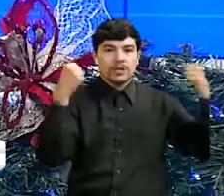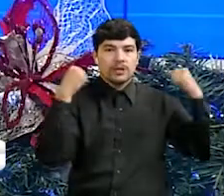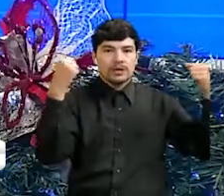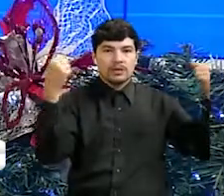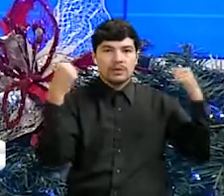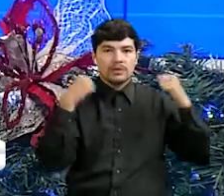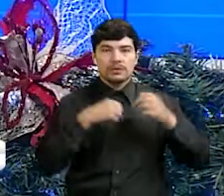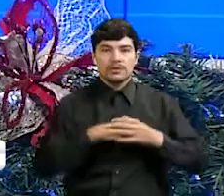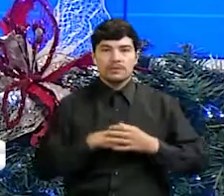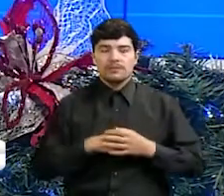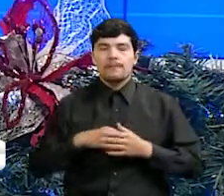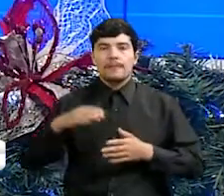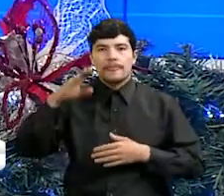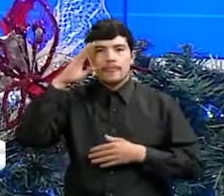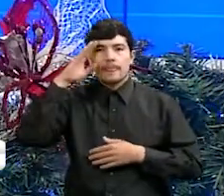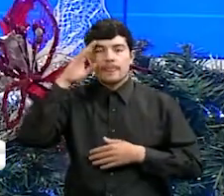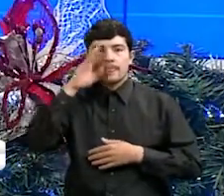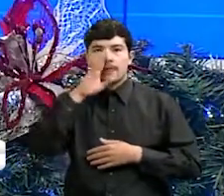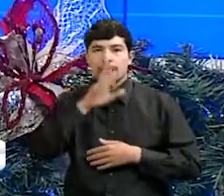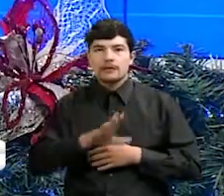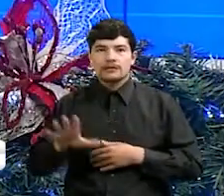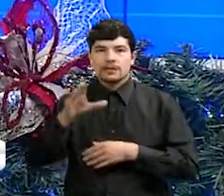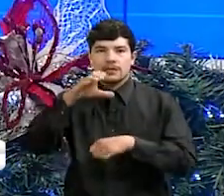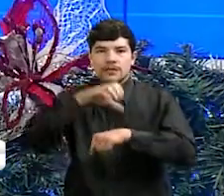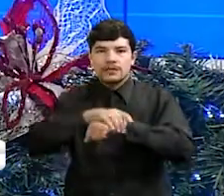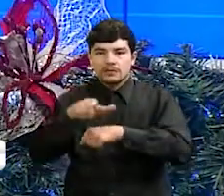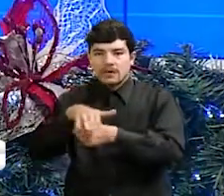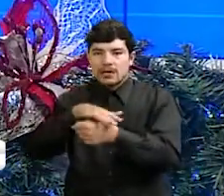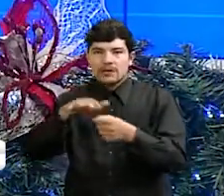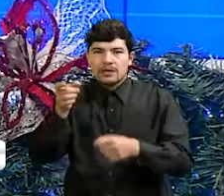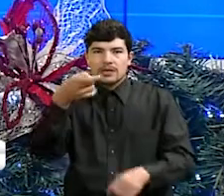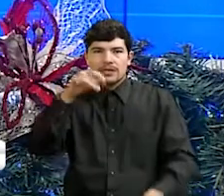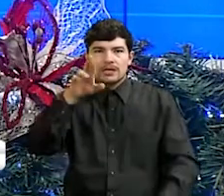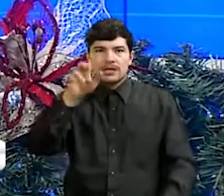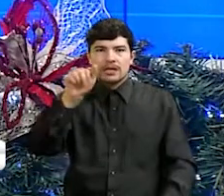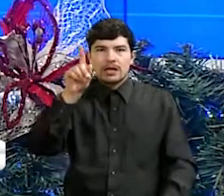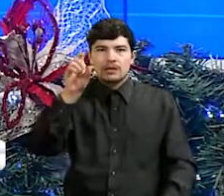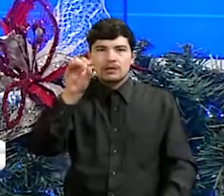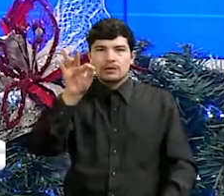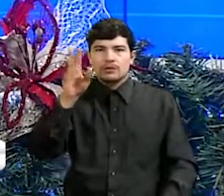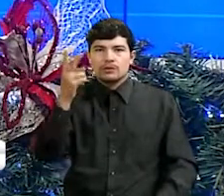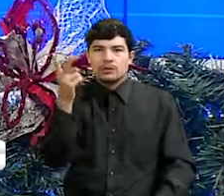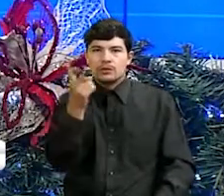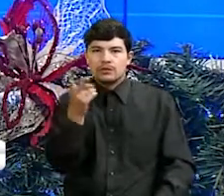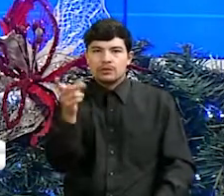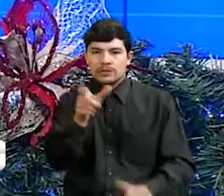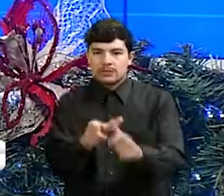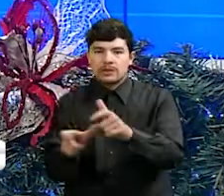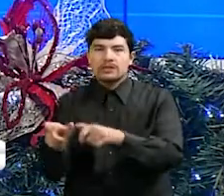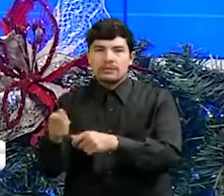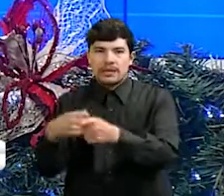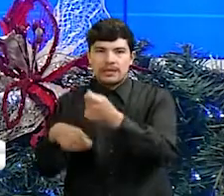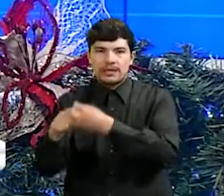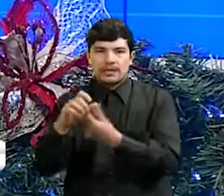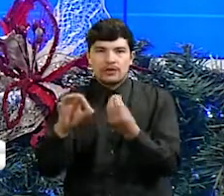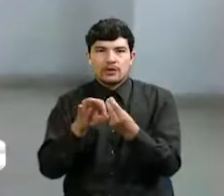Y en otras noticias judiciales, la Policía Nacional también capturó en el barrio Girardot a dos hombres que comercializaban estupefacientes en ese